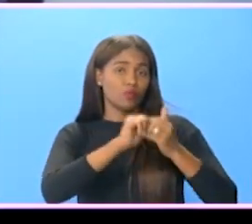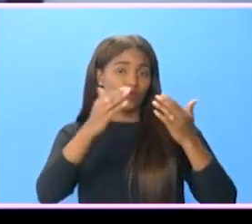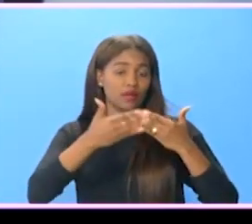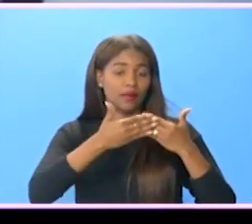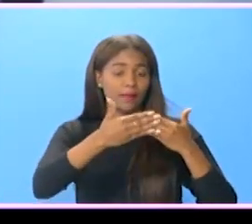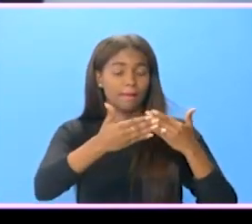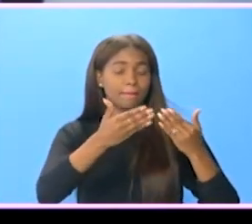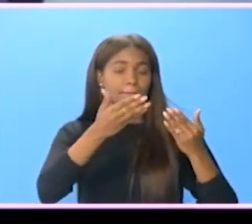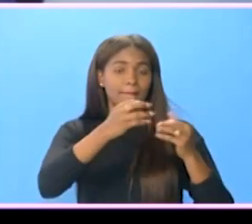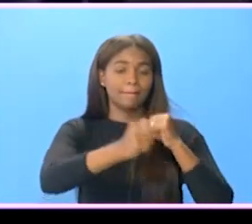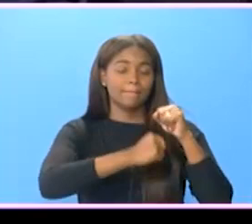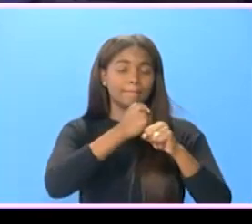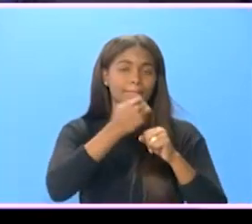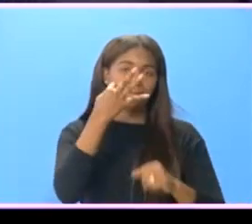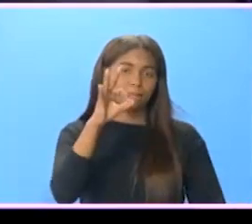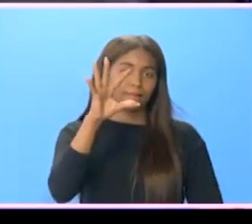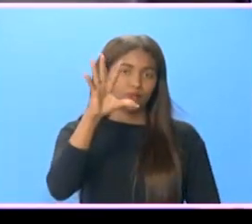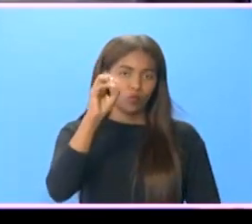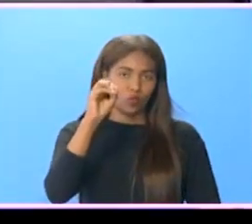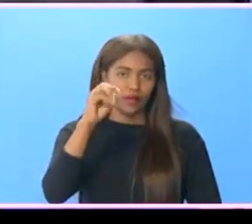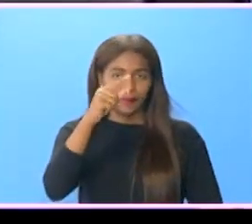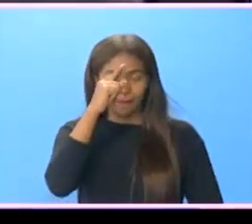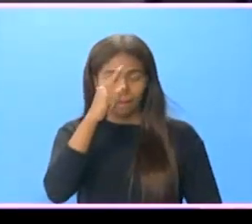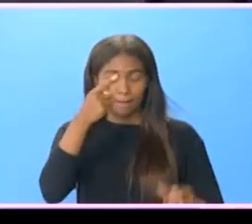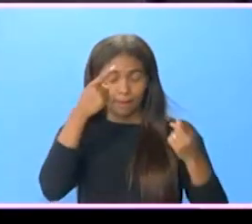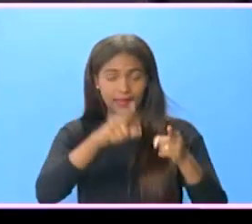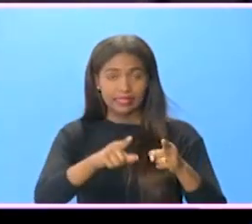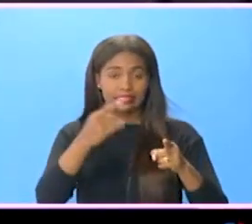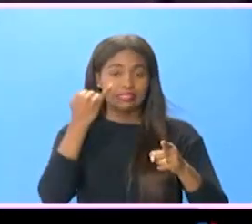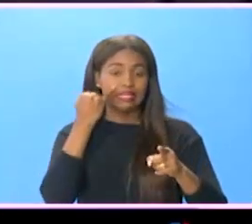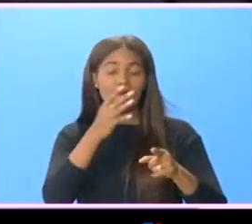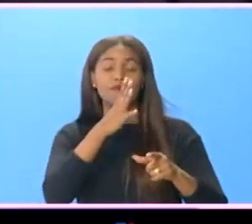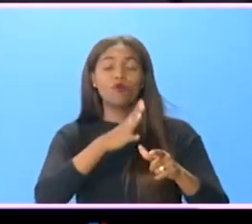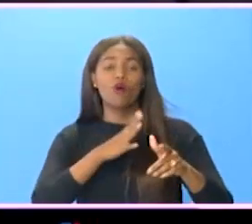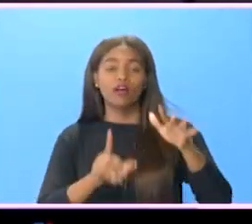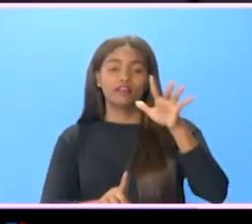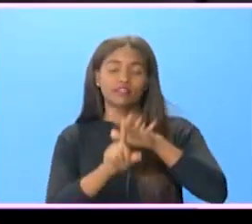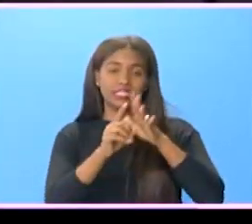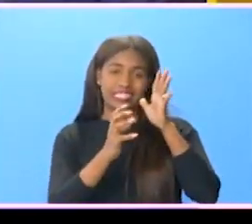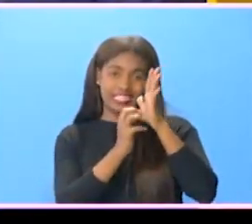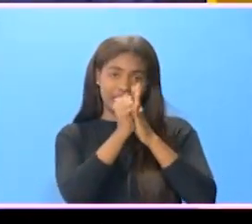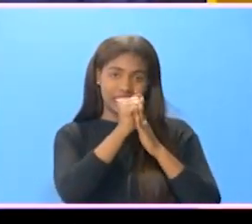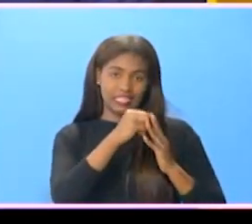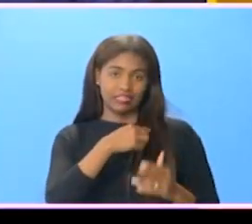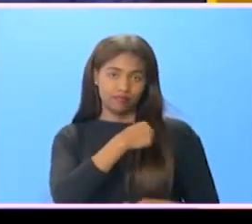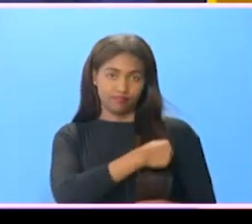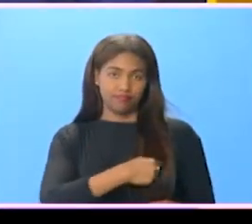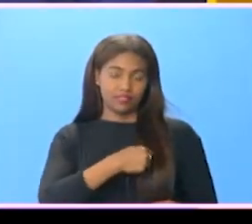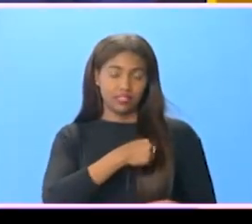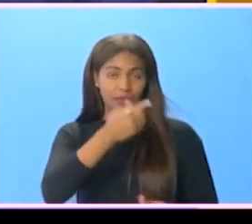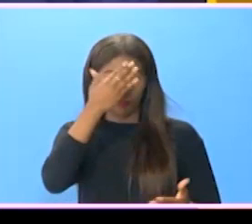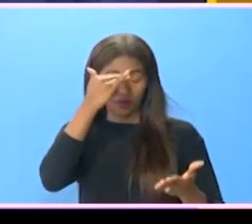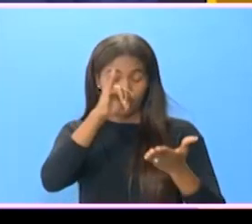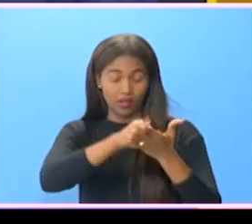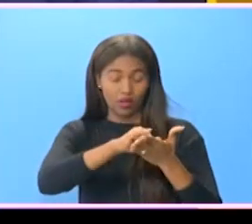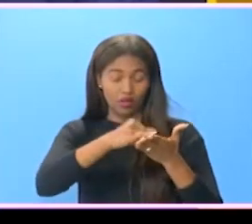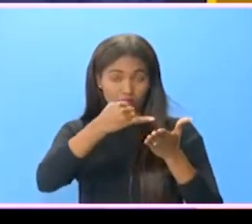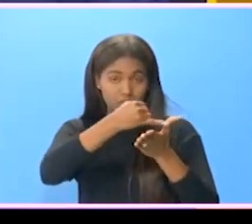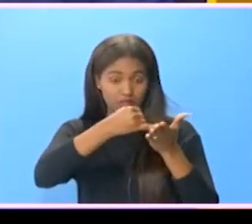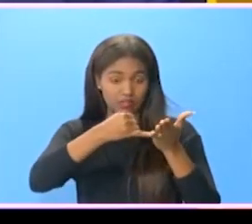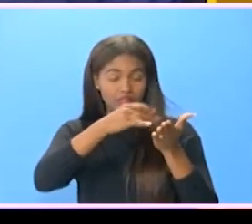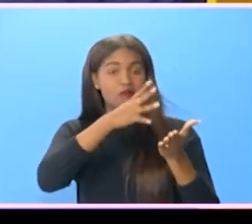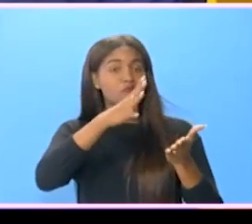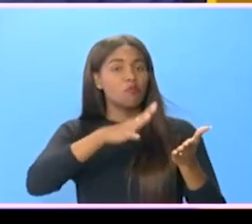años 50 para las mujeres que sufrieron de cáncer de mama, ya que a través de este tipo de cirugías la mujer tiene